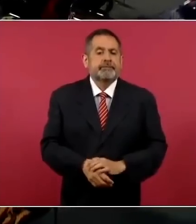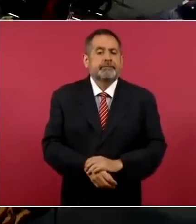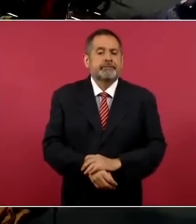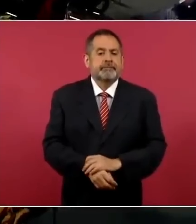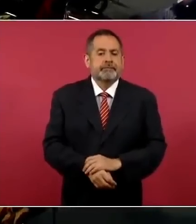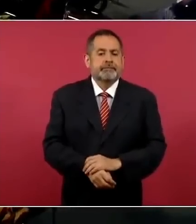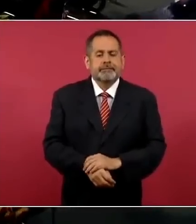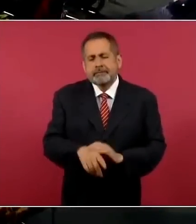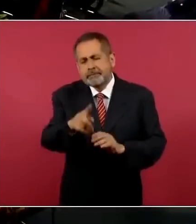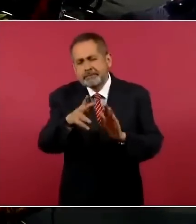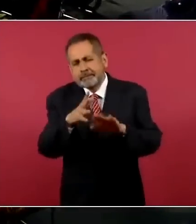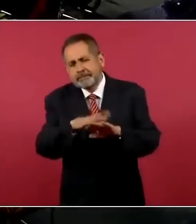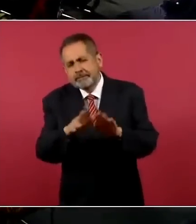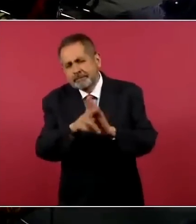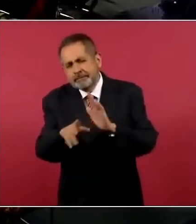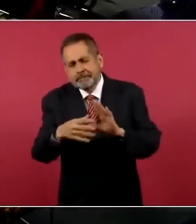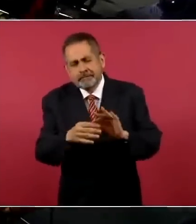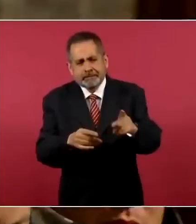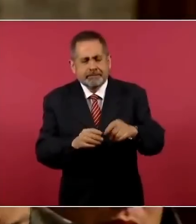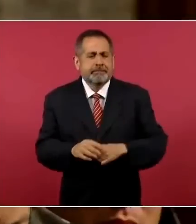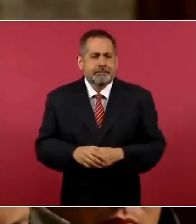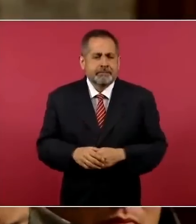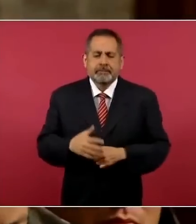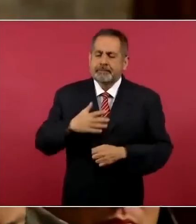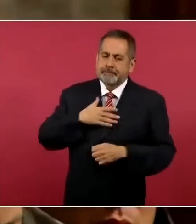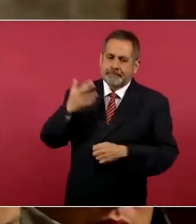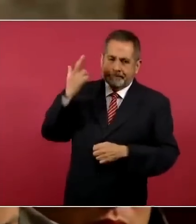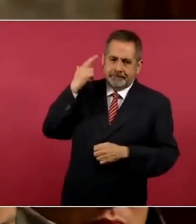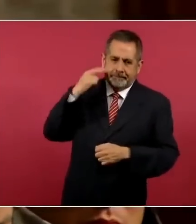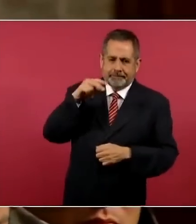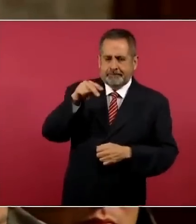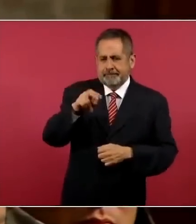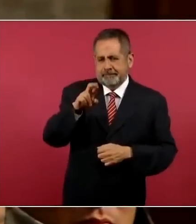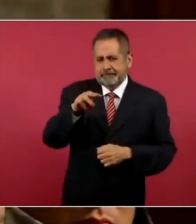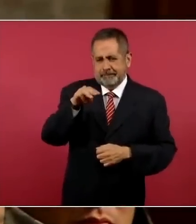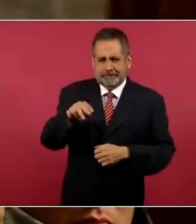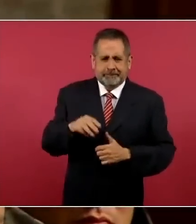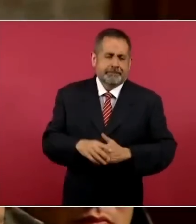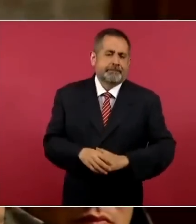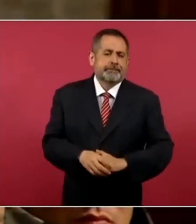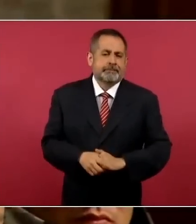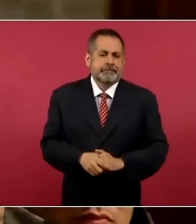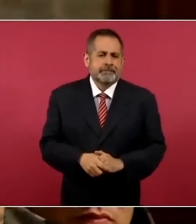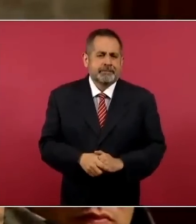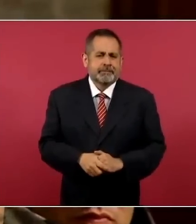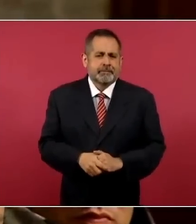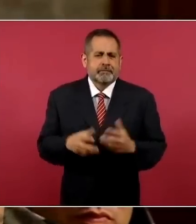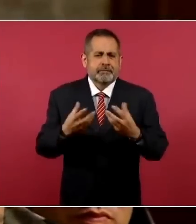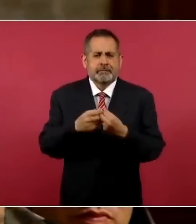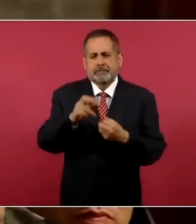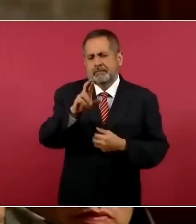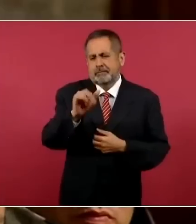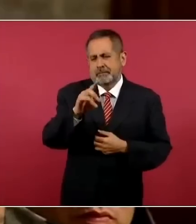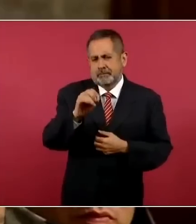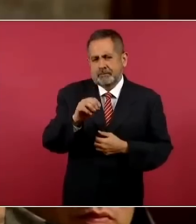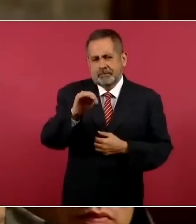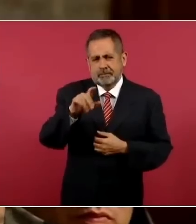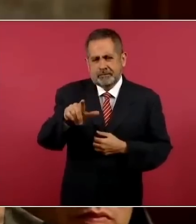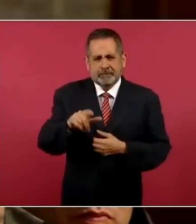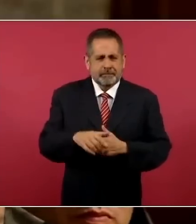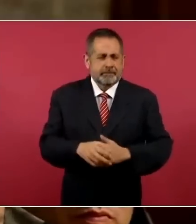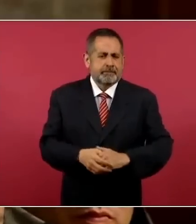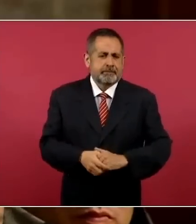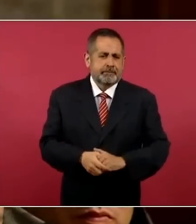¿de qué periódico eres tú? De radio, soy de NRM, Enfoque Noticias. ¿De qué? Radio 1000, el noticiario se llama